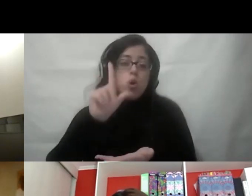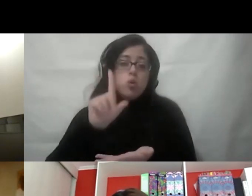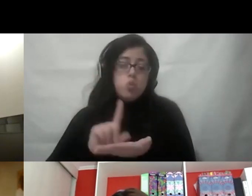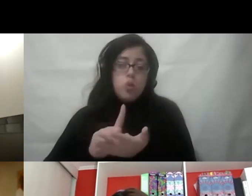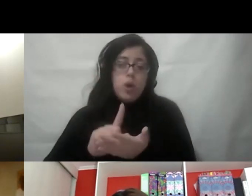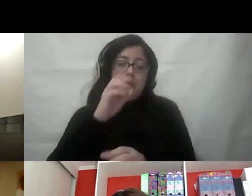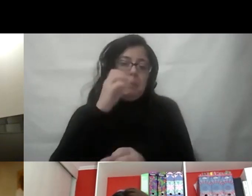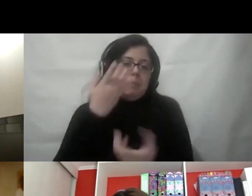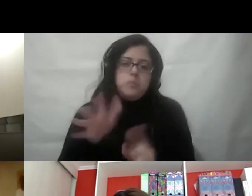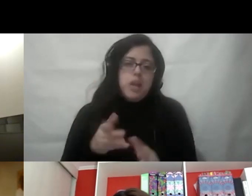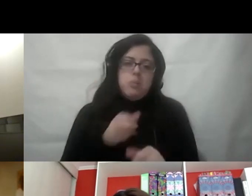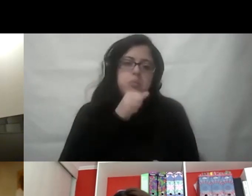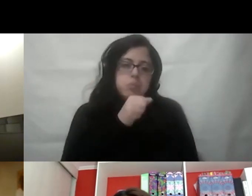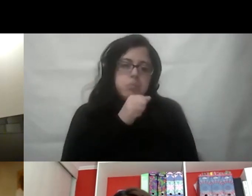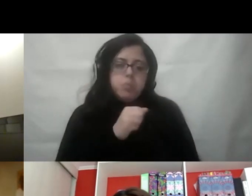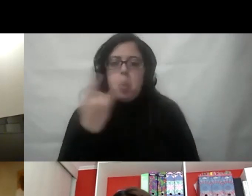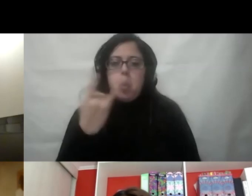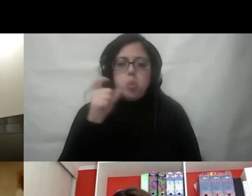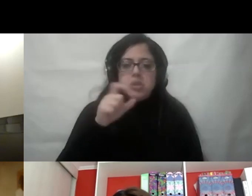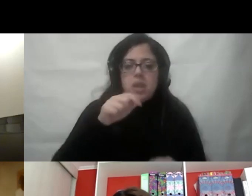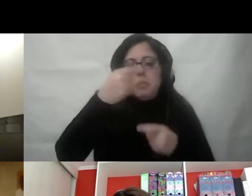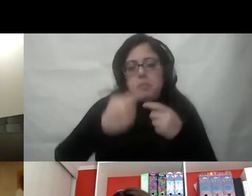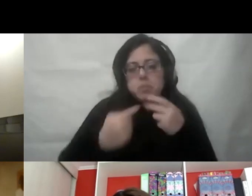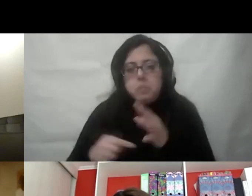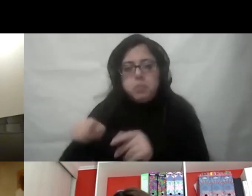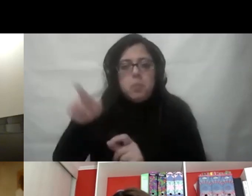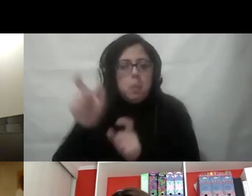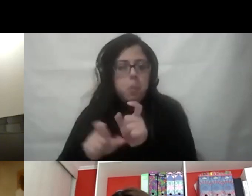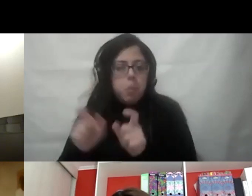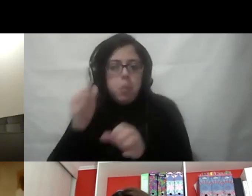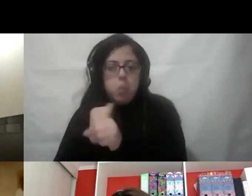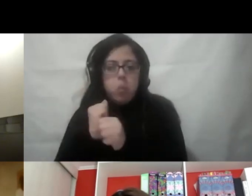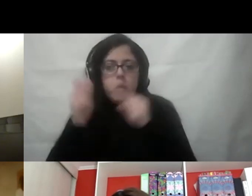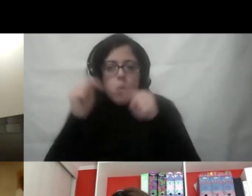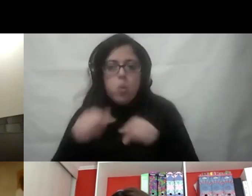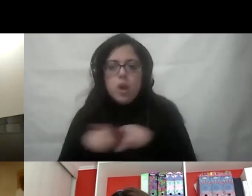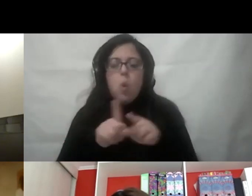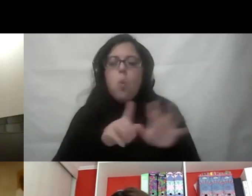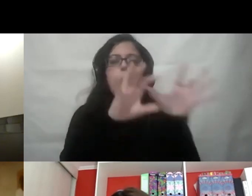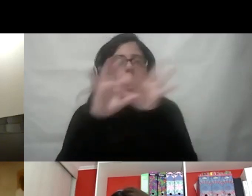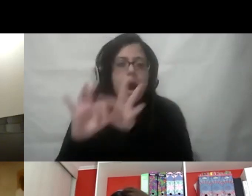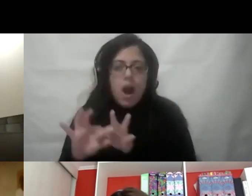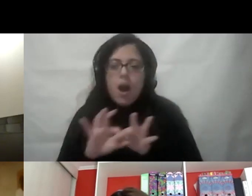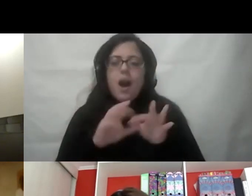equipo de prensa del Centro UC, los dejamos, les agradecemos mucho haber